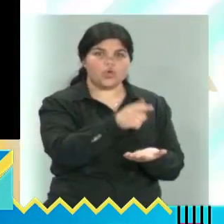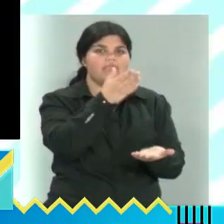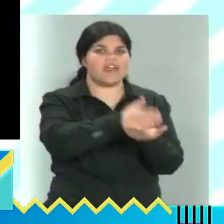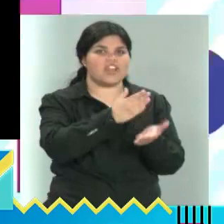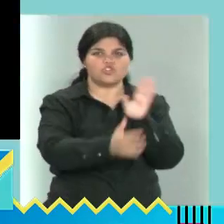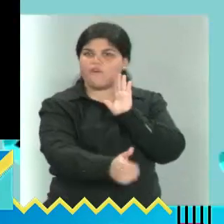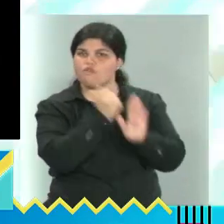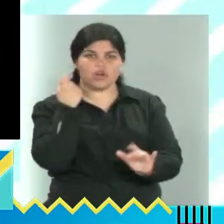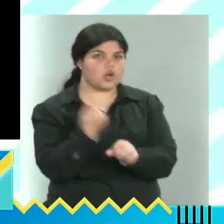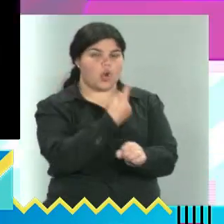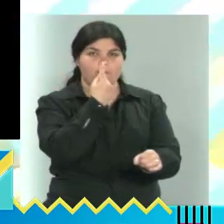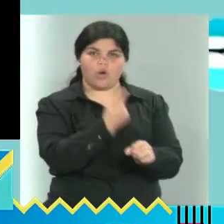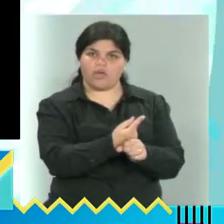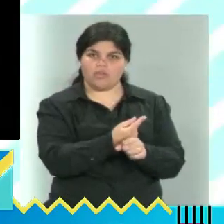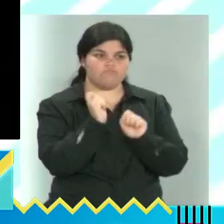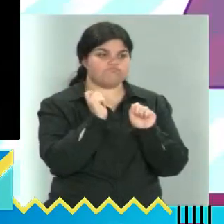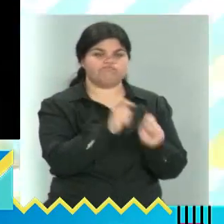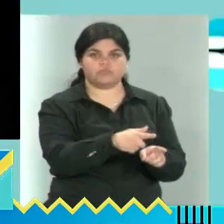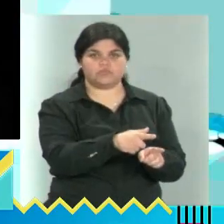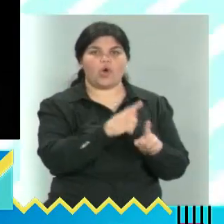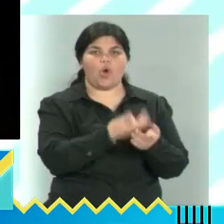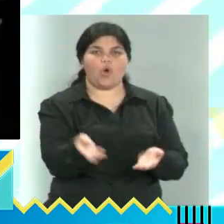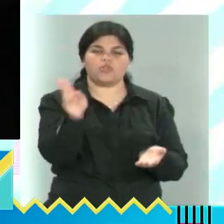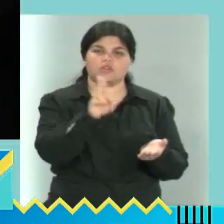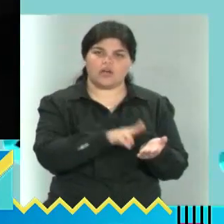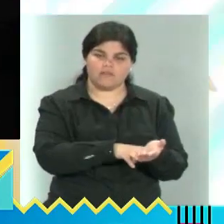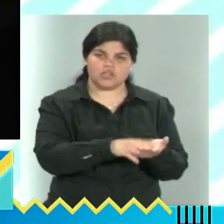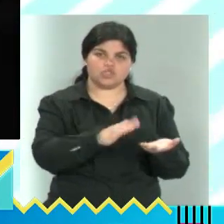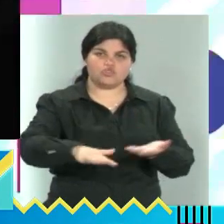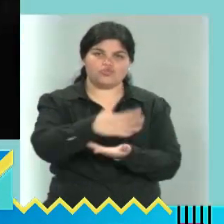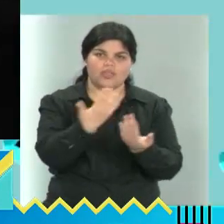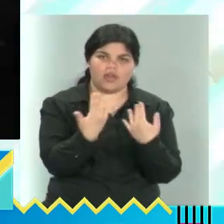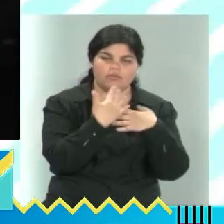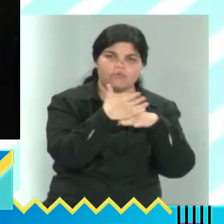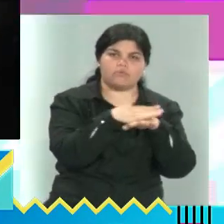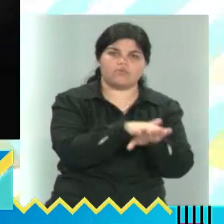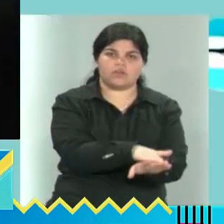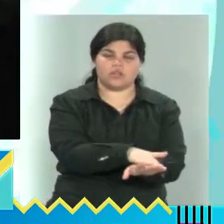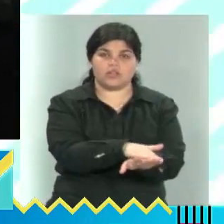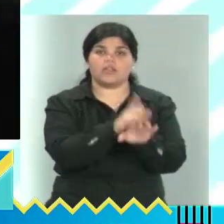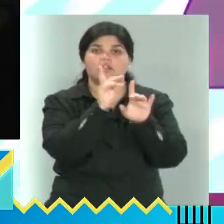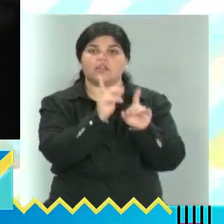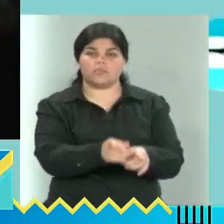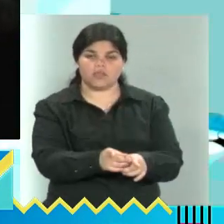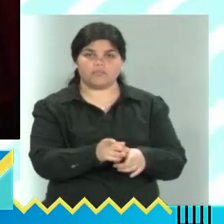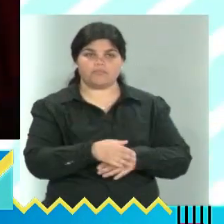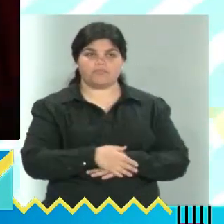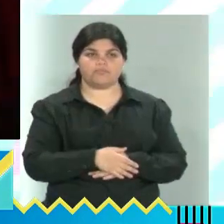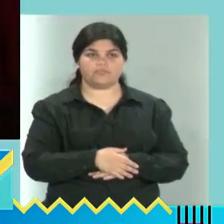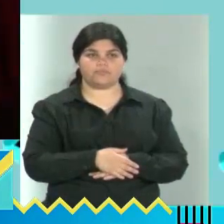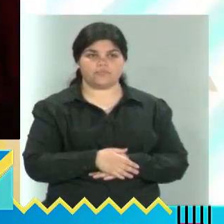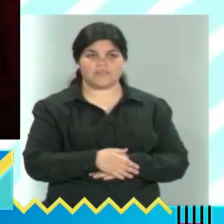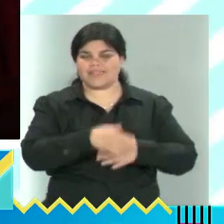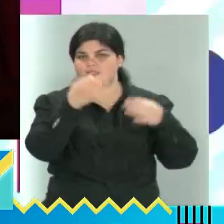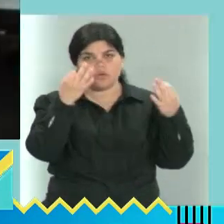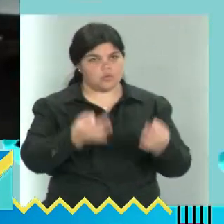poder trabajar sobre sus recursos, volver a reinsertarse en la sociedad. En la búsqueda también está, por